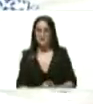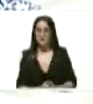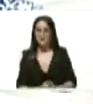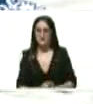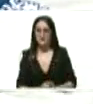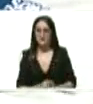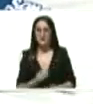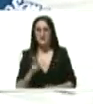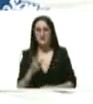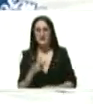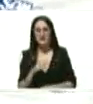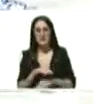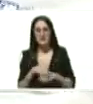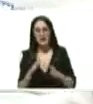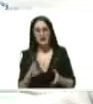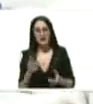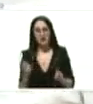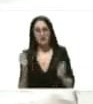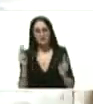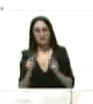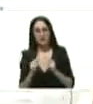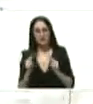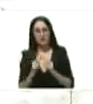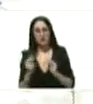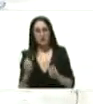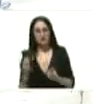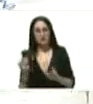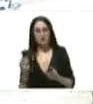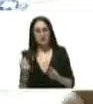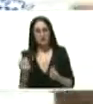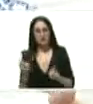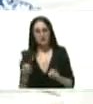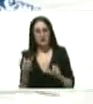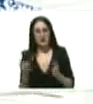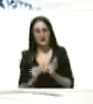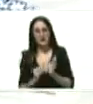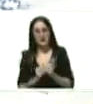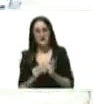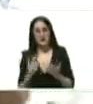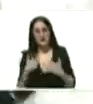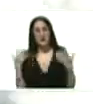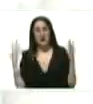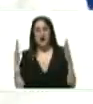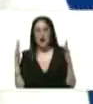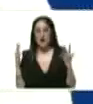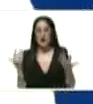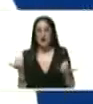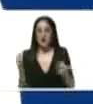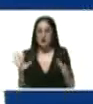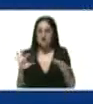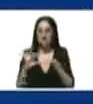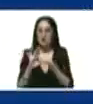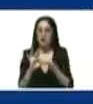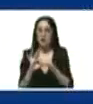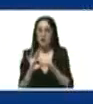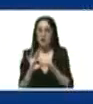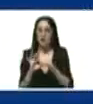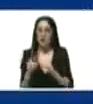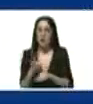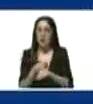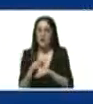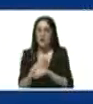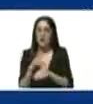Con el viceministro Héctor Silva hemos tenido varios encuentros y eso es lo que nosotros aplaudimos, que hay una sinergia entre el